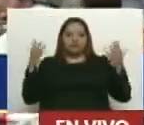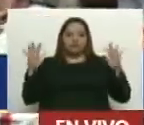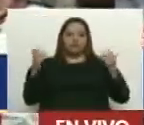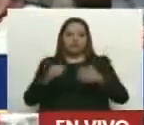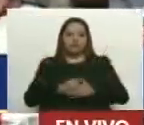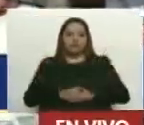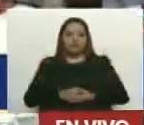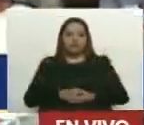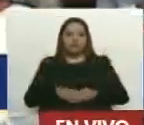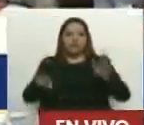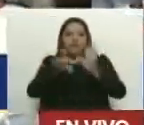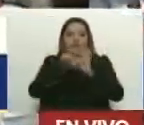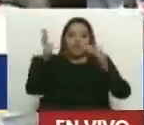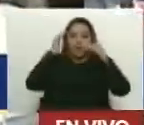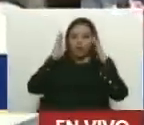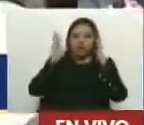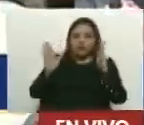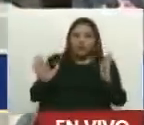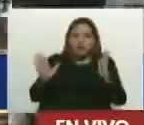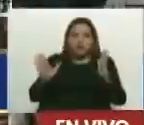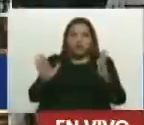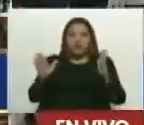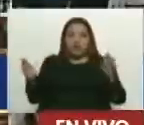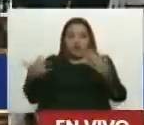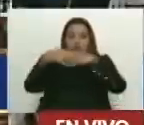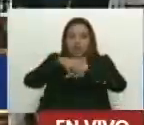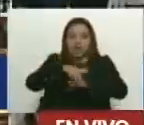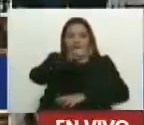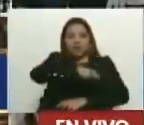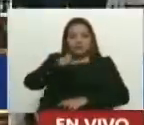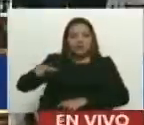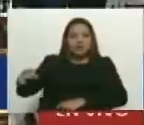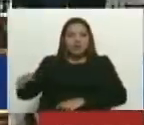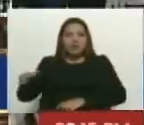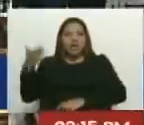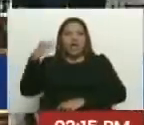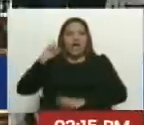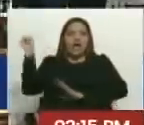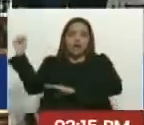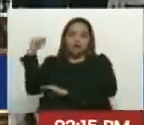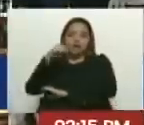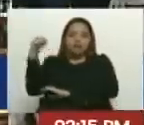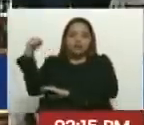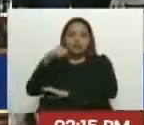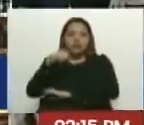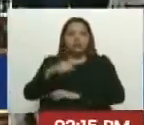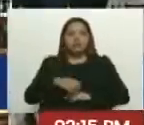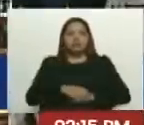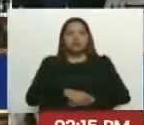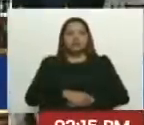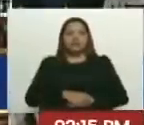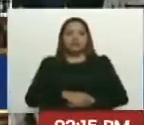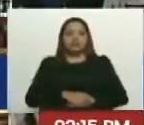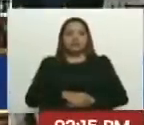La ley de atención integral a las personas que se encuentran en el espectro